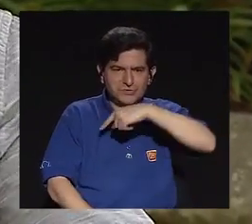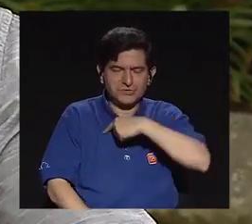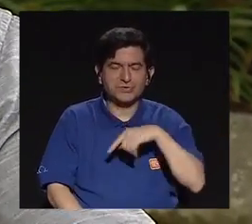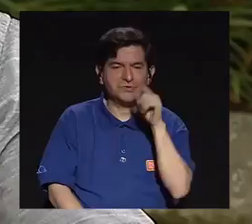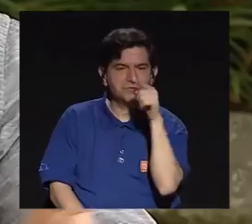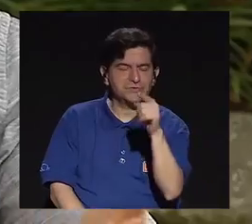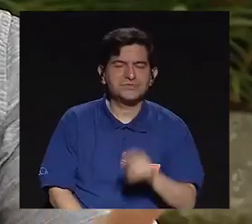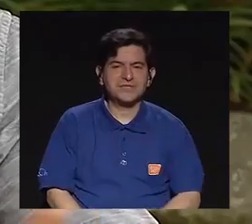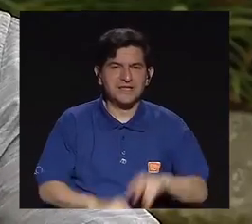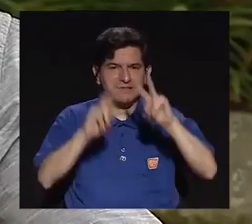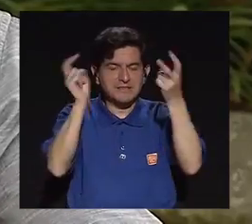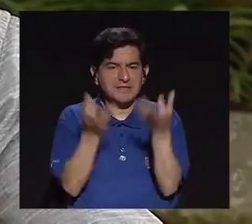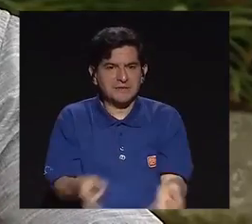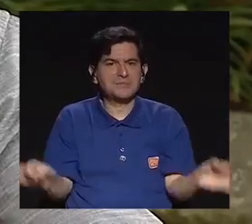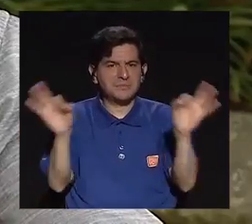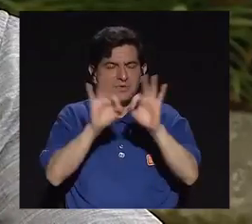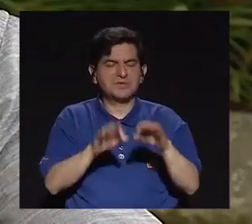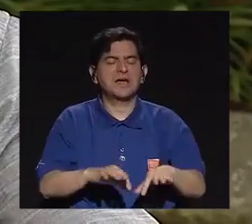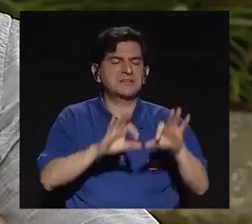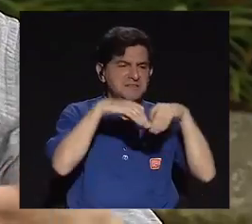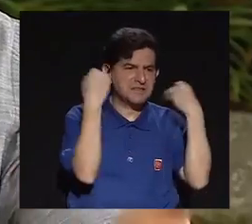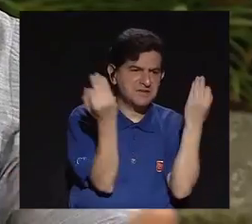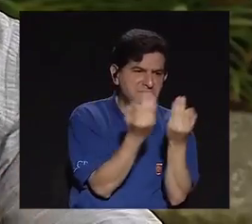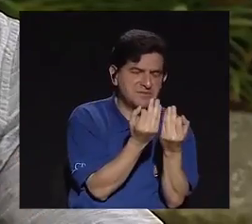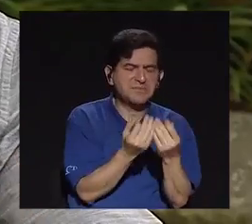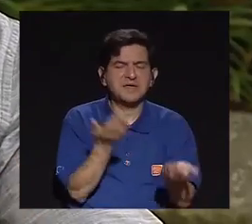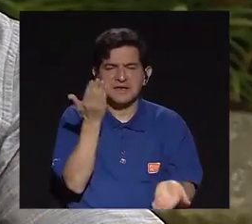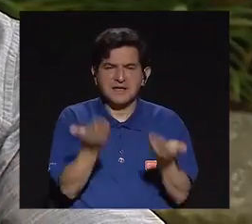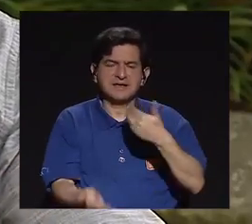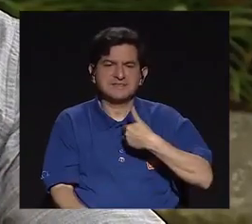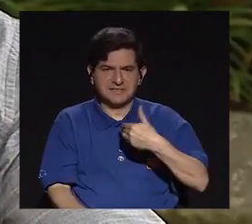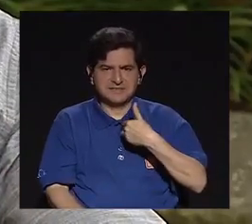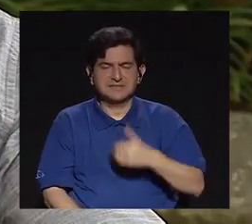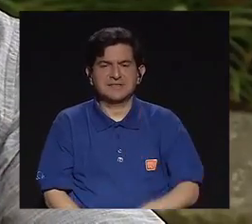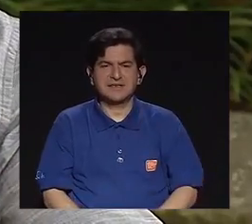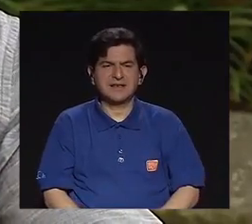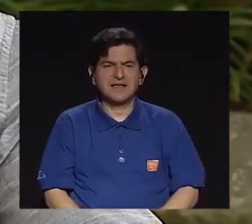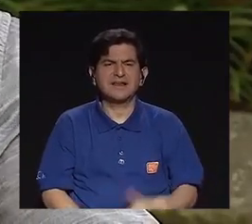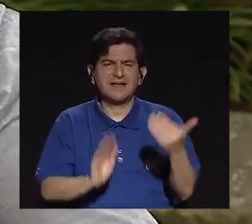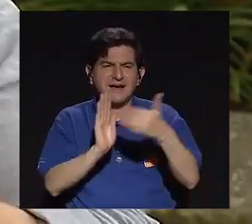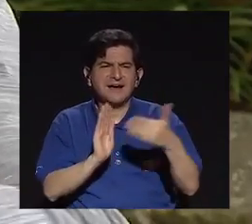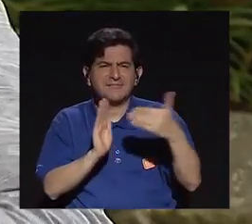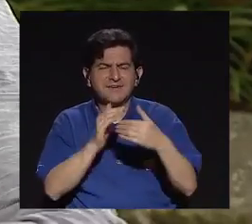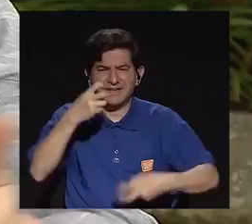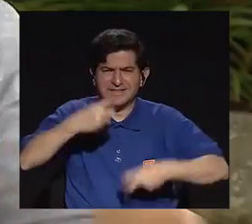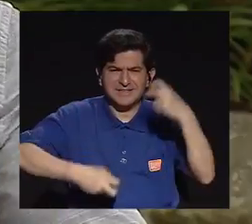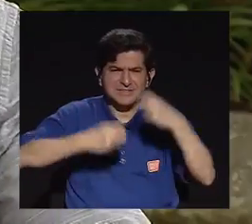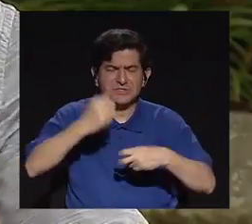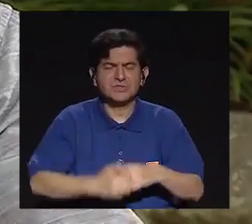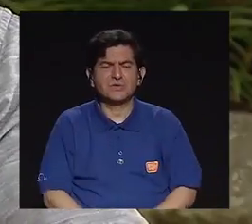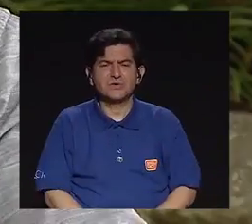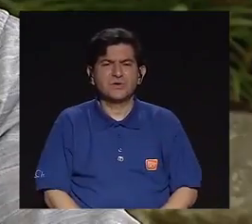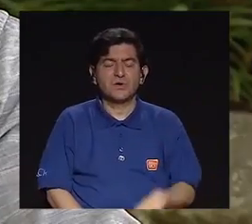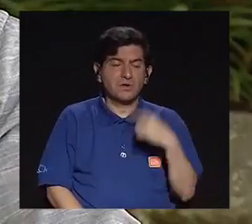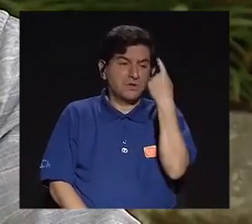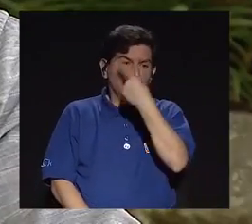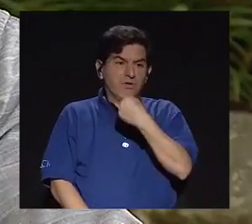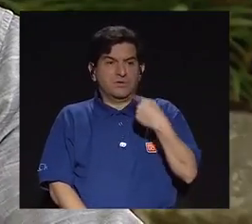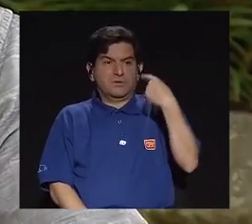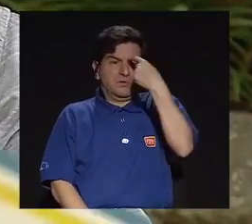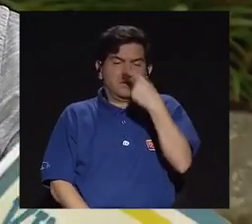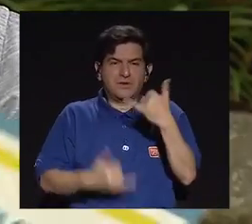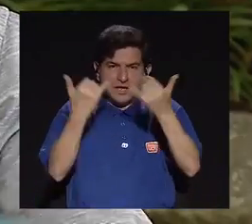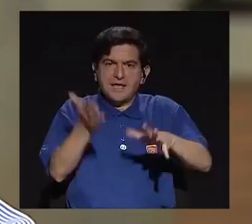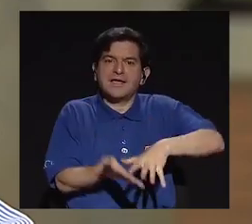tenemos familiares o seres queridos que en algún momento han sufrido alguna crisis de mareo, vértigo, y bueno, ya aprendimos un poco